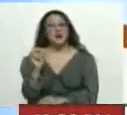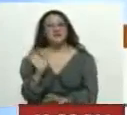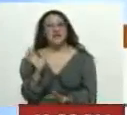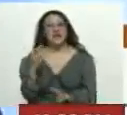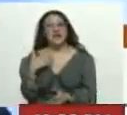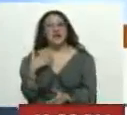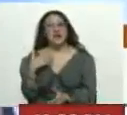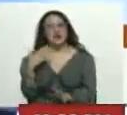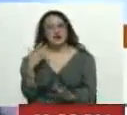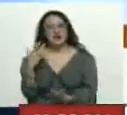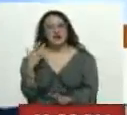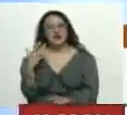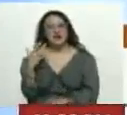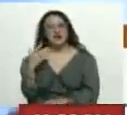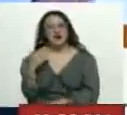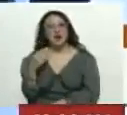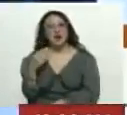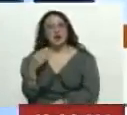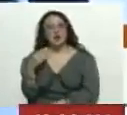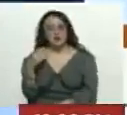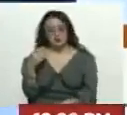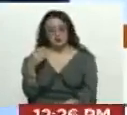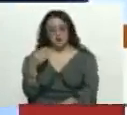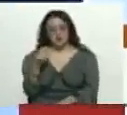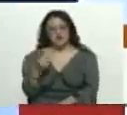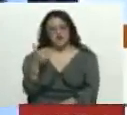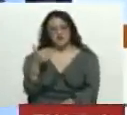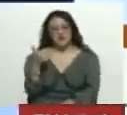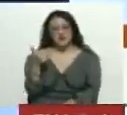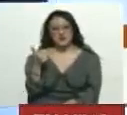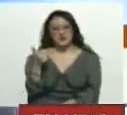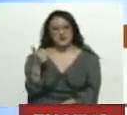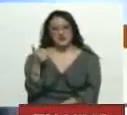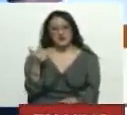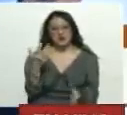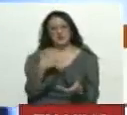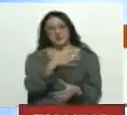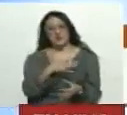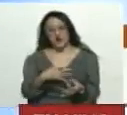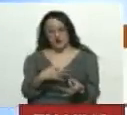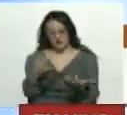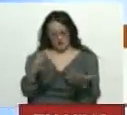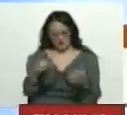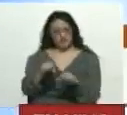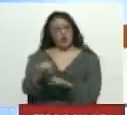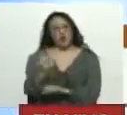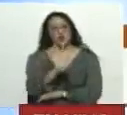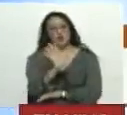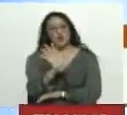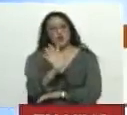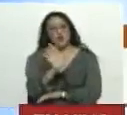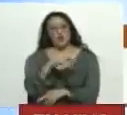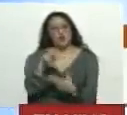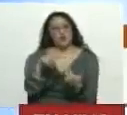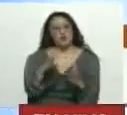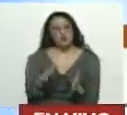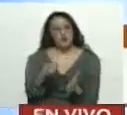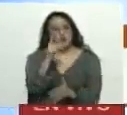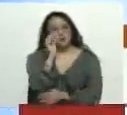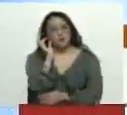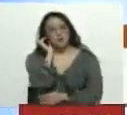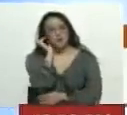decir Luis lo hiciste bien toma tu tu medalla o tu diploma no realmente El Revolucionario y